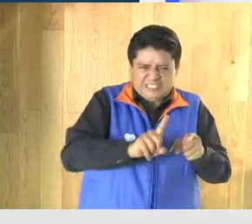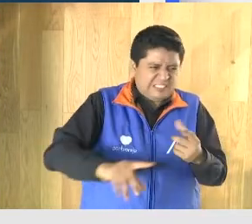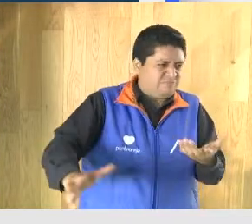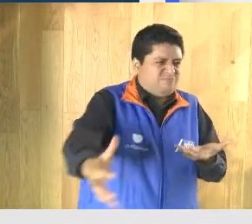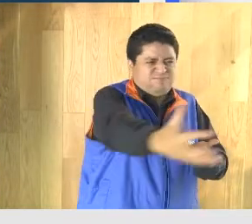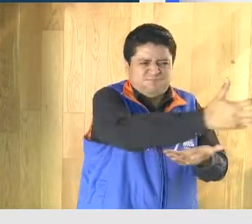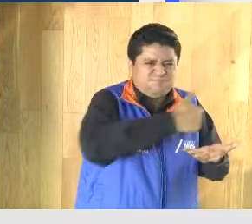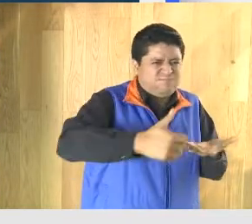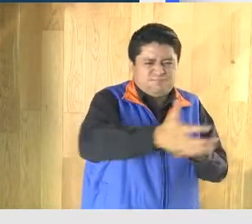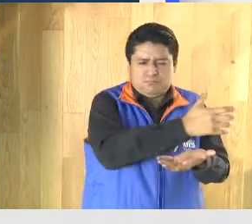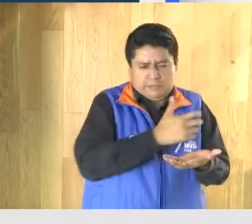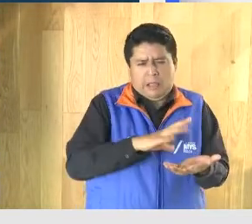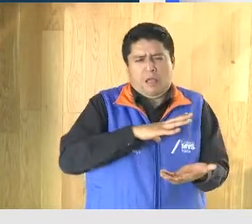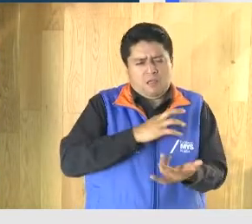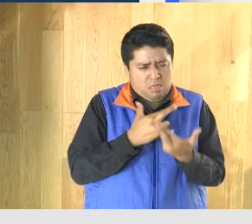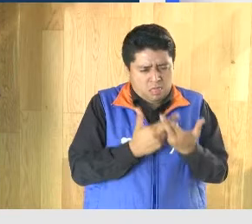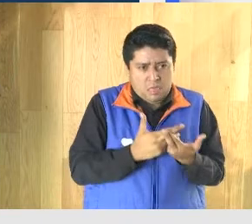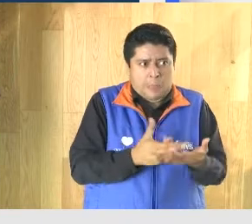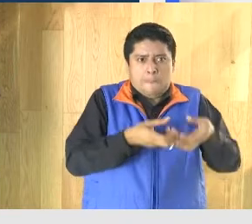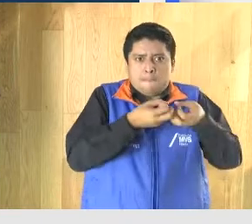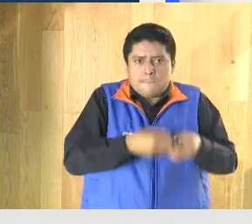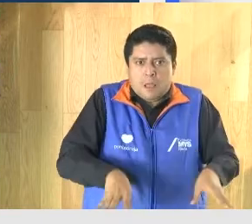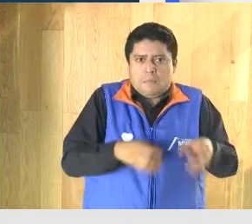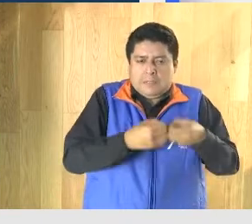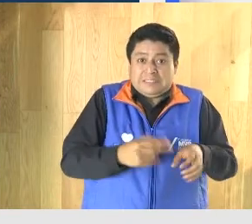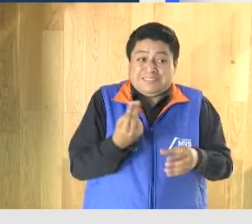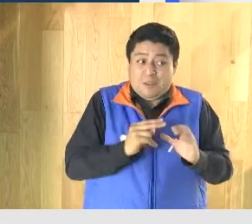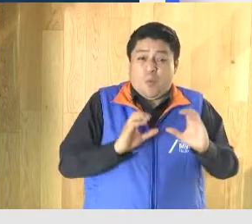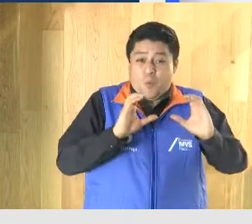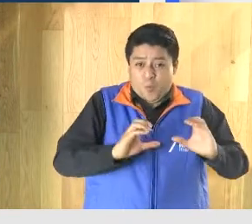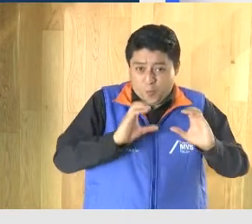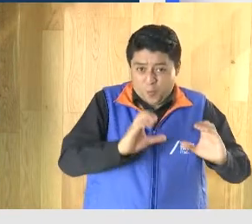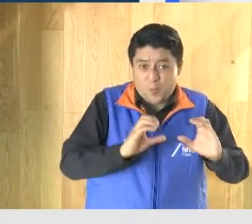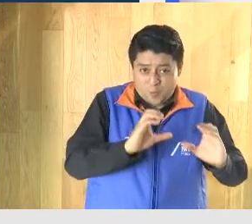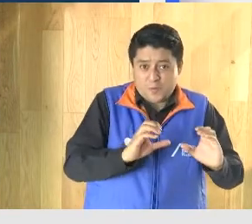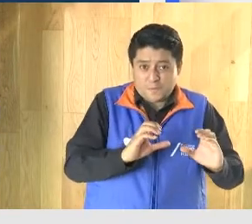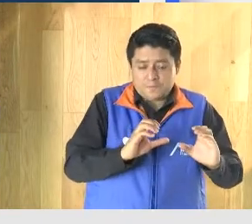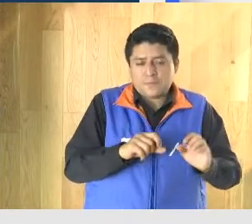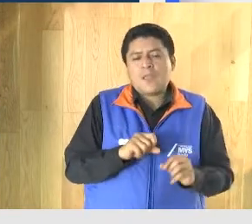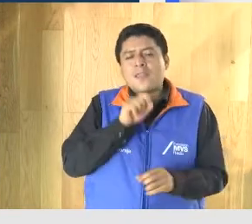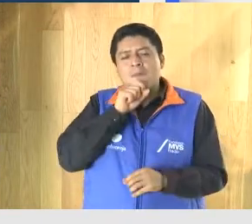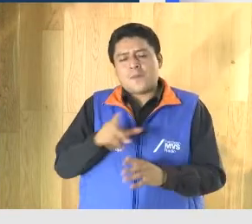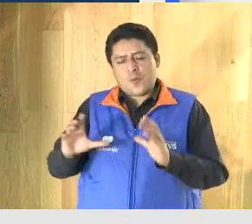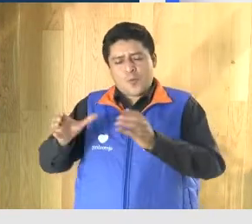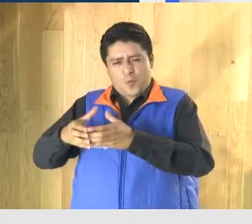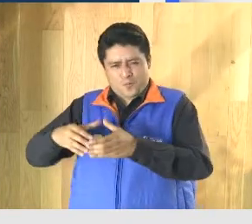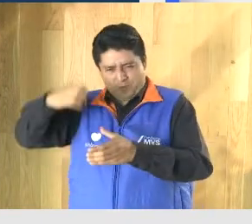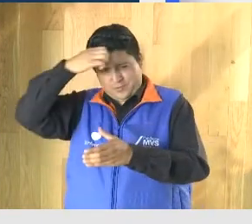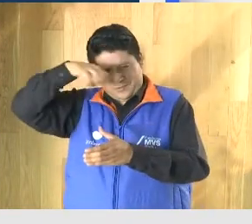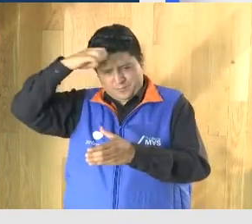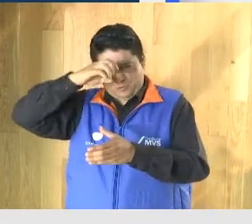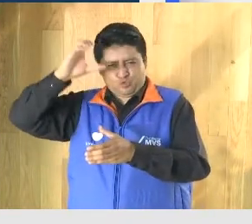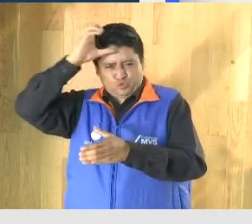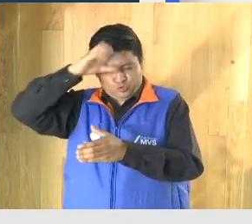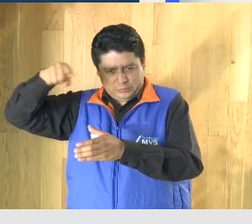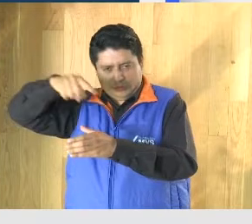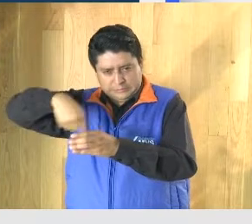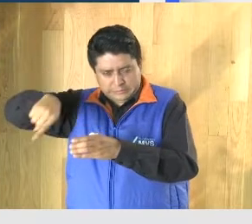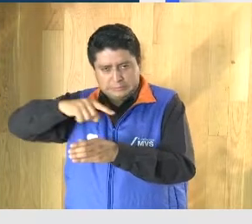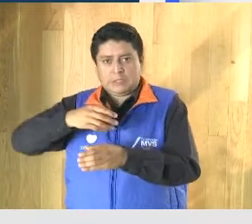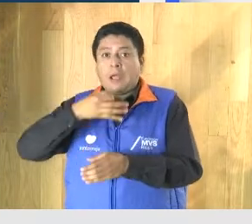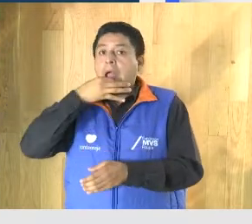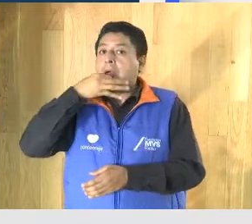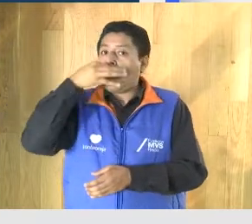manera, digamos, generosa, ¿no? Fijaros que igualmente aquí el peso de los datos de la ciencia nos habla, ¿no? Nos dice que